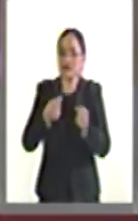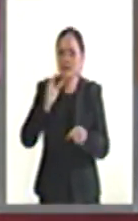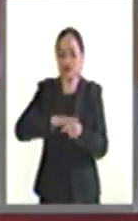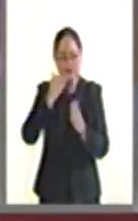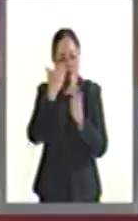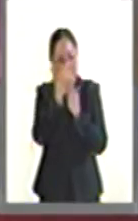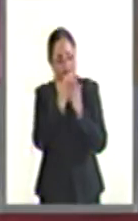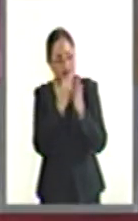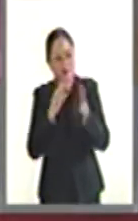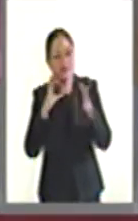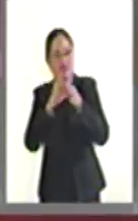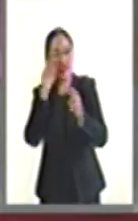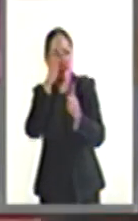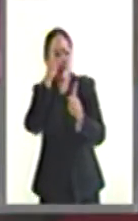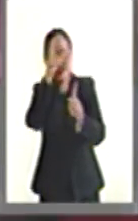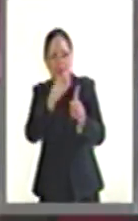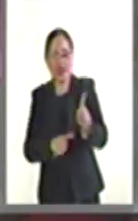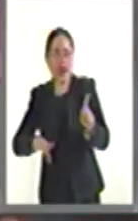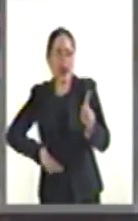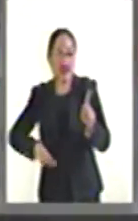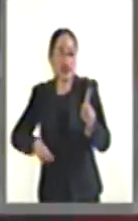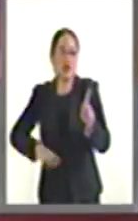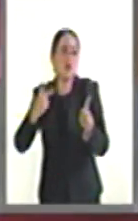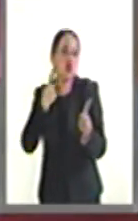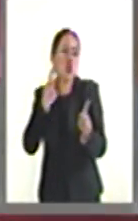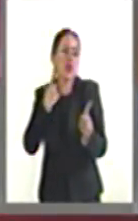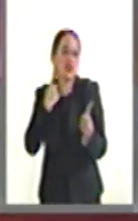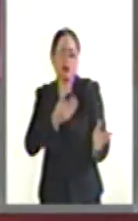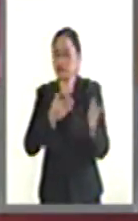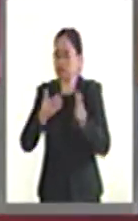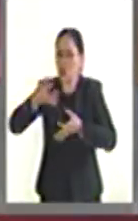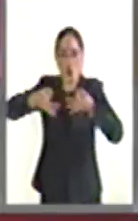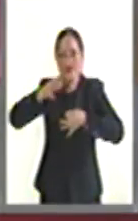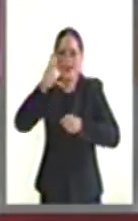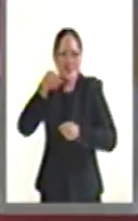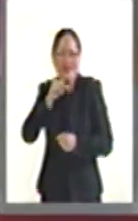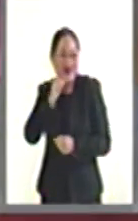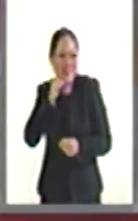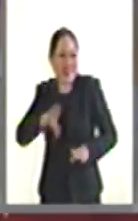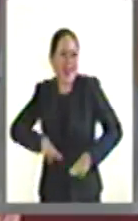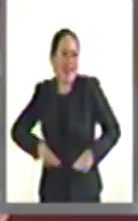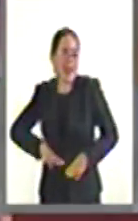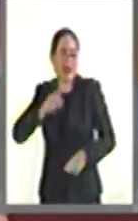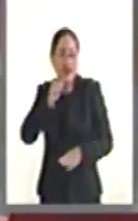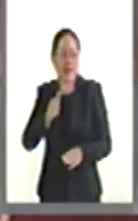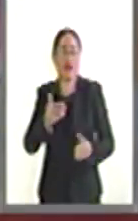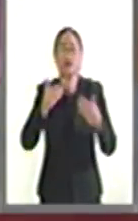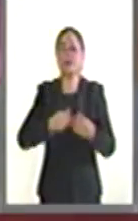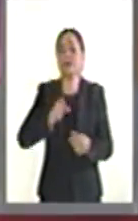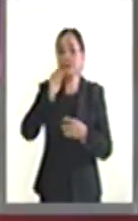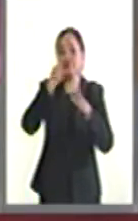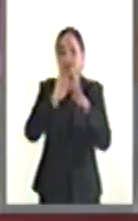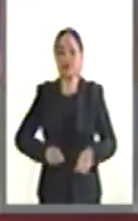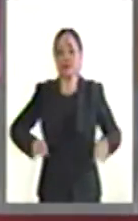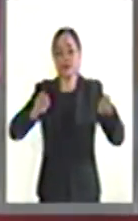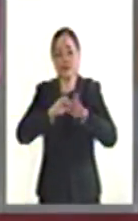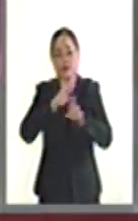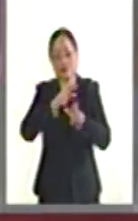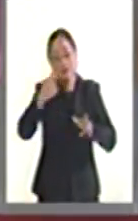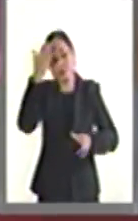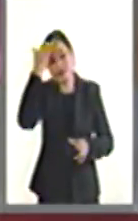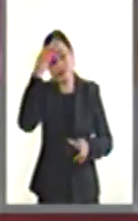perfil político que de jurisconsulto. También se debe de reconocer que en las ternas